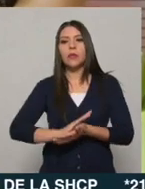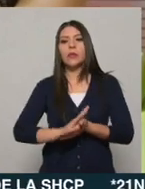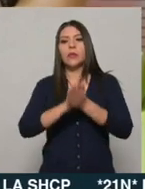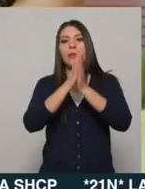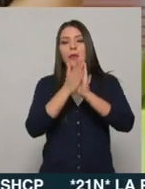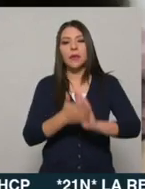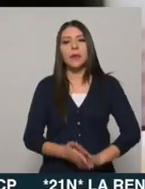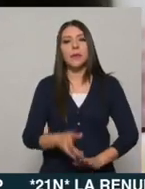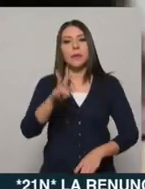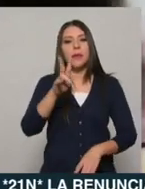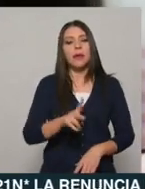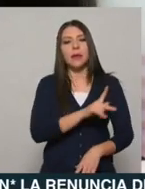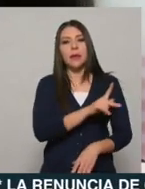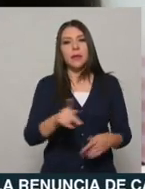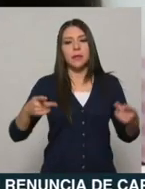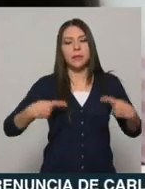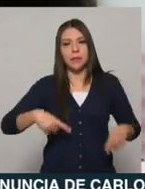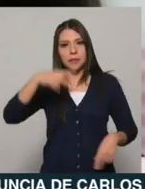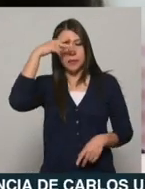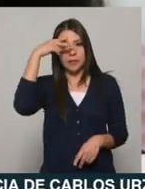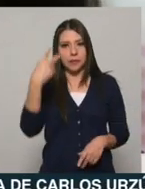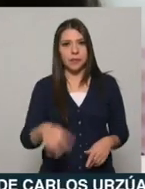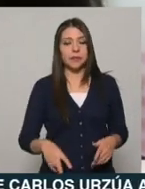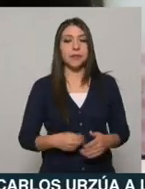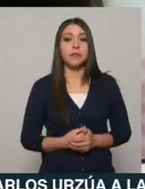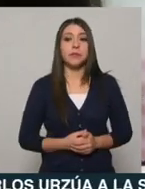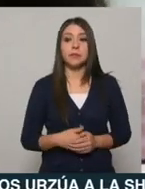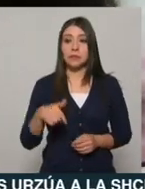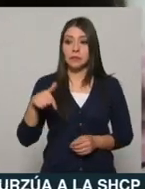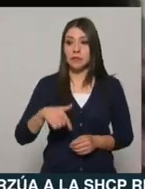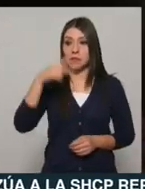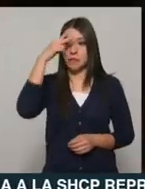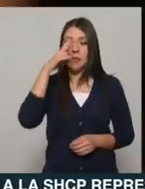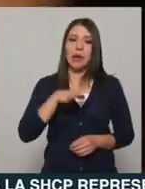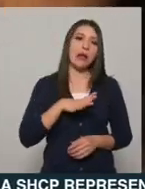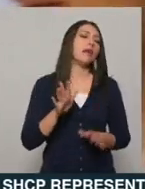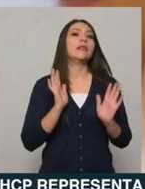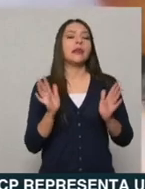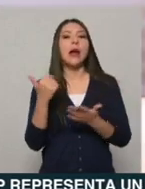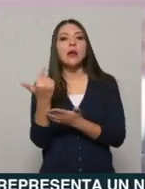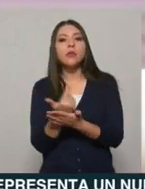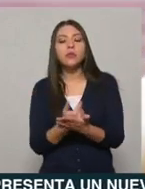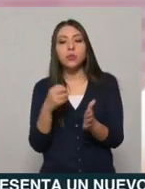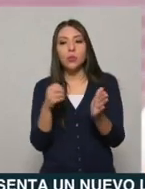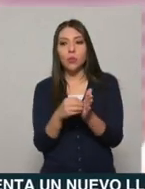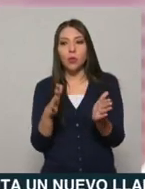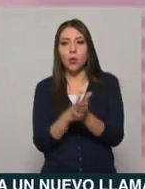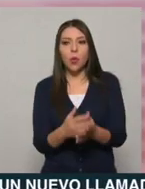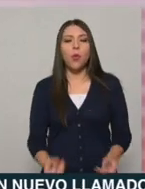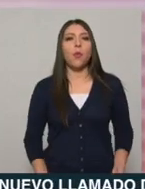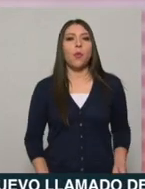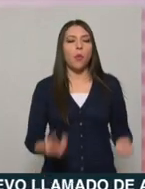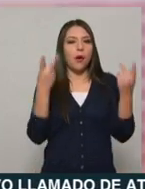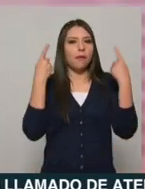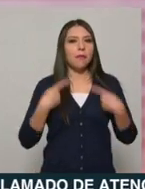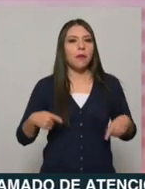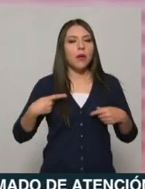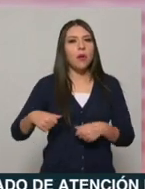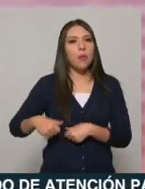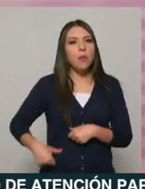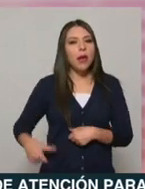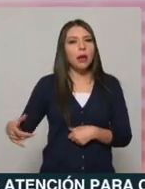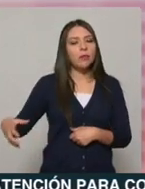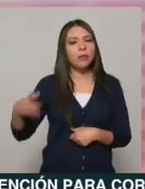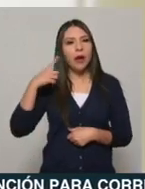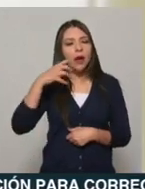para pacientes mexicanos. ¿En México ya tienen algún conteo, algún registro de cuántos casos han trasplantado de manera exitosa con este método?